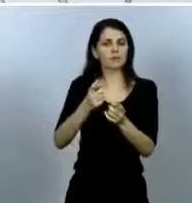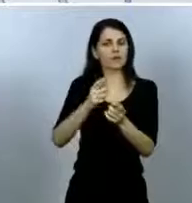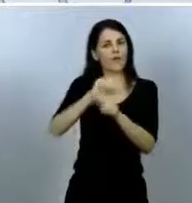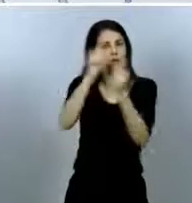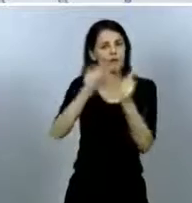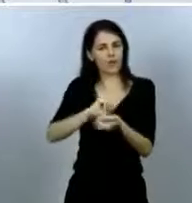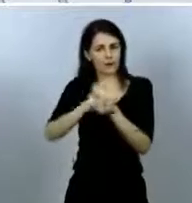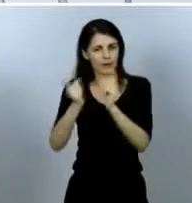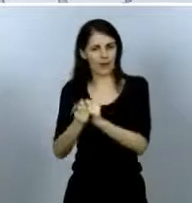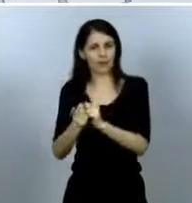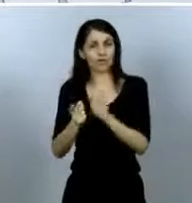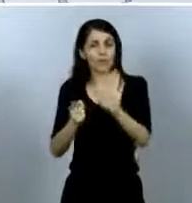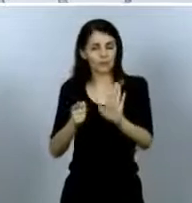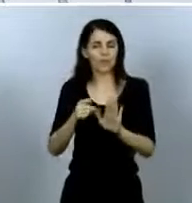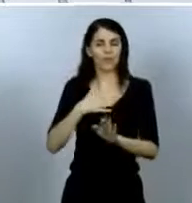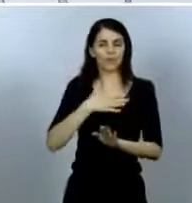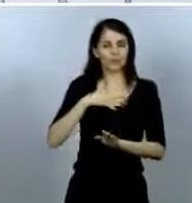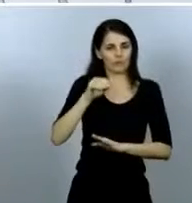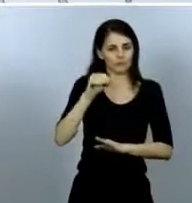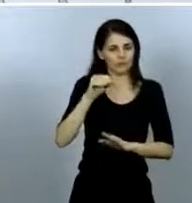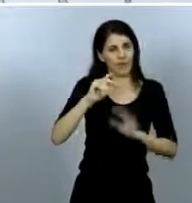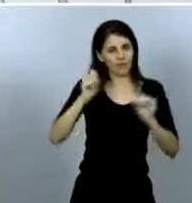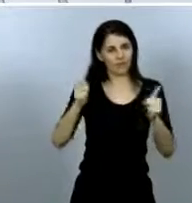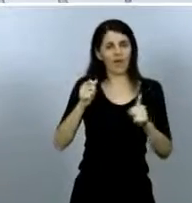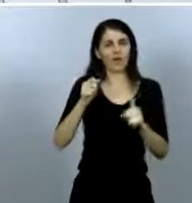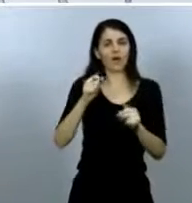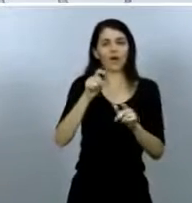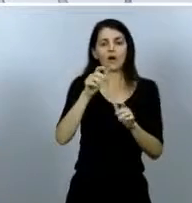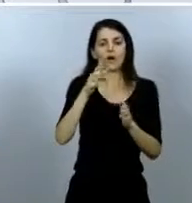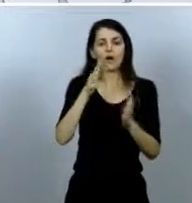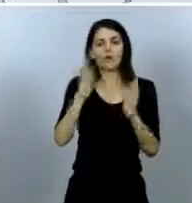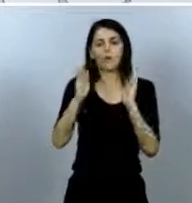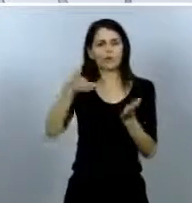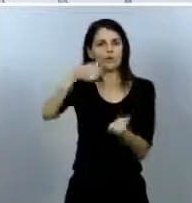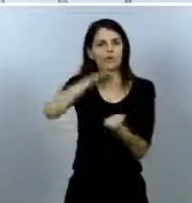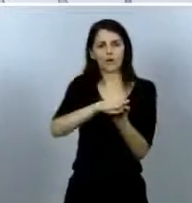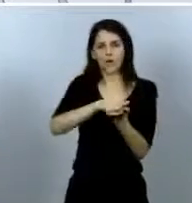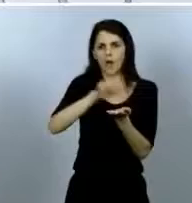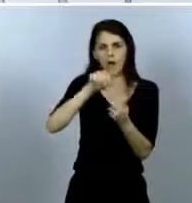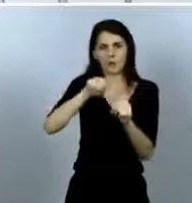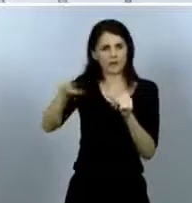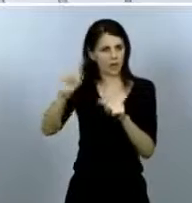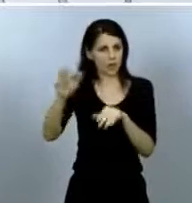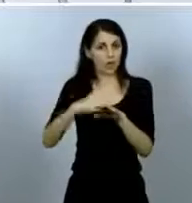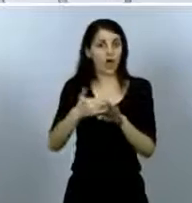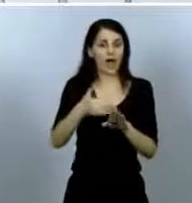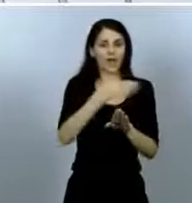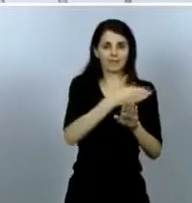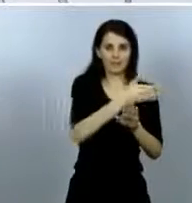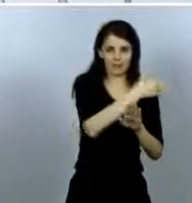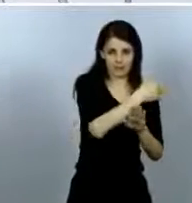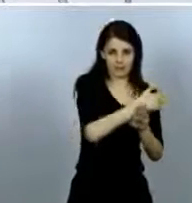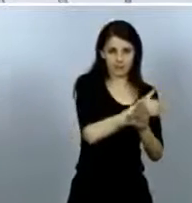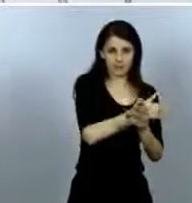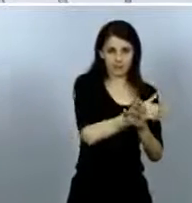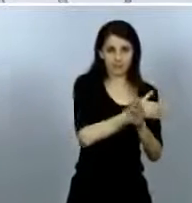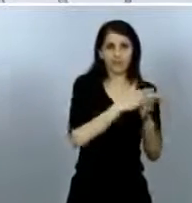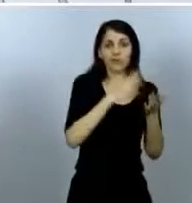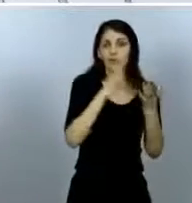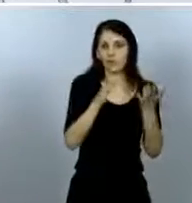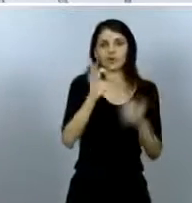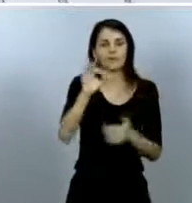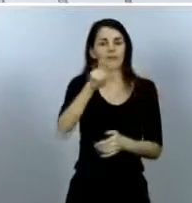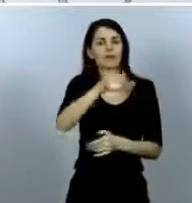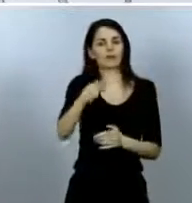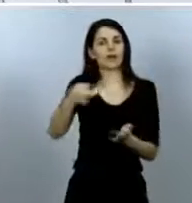sino con el periodo previo los fallecidos por coronavirus la gran mayoría es cierto que hay fallecidos que no fallecen en hospitales pero la gran